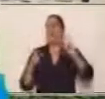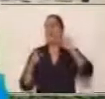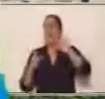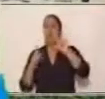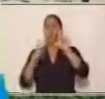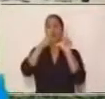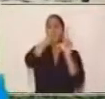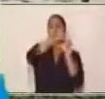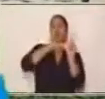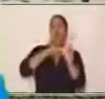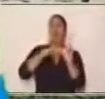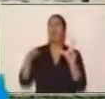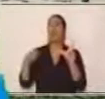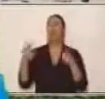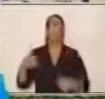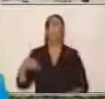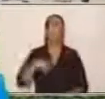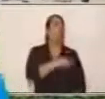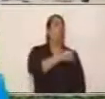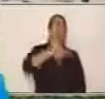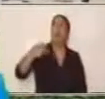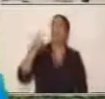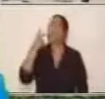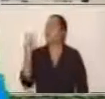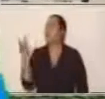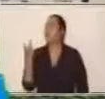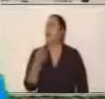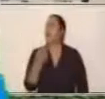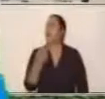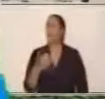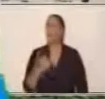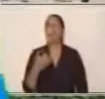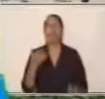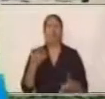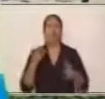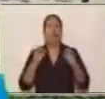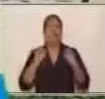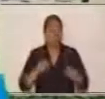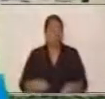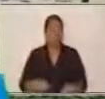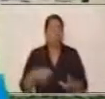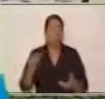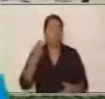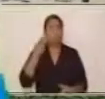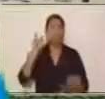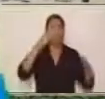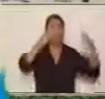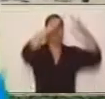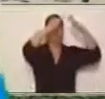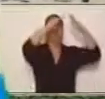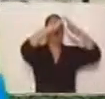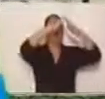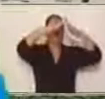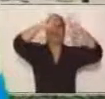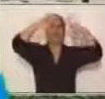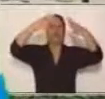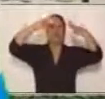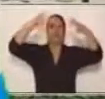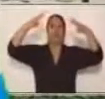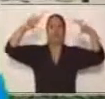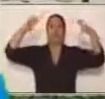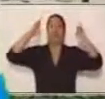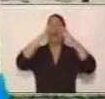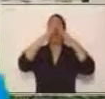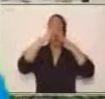nuestro alrededor? Puede ser en el techo de algunas casas. ¿Han